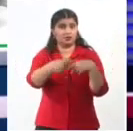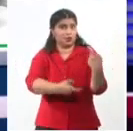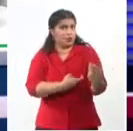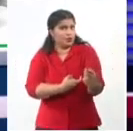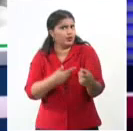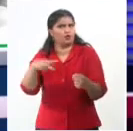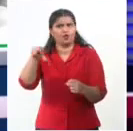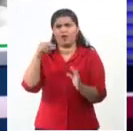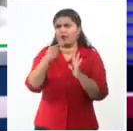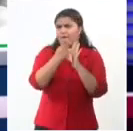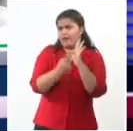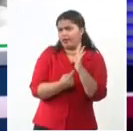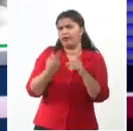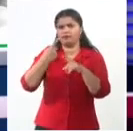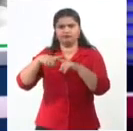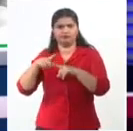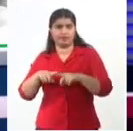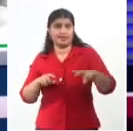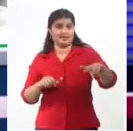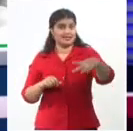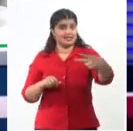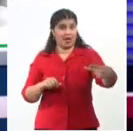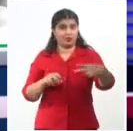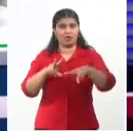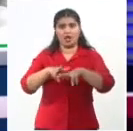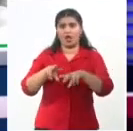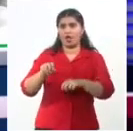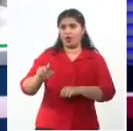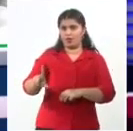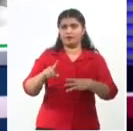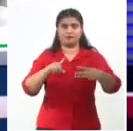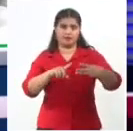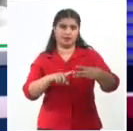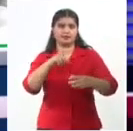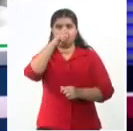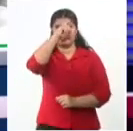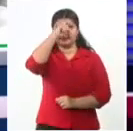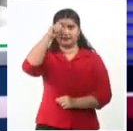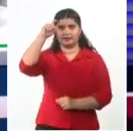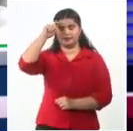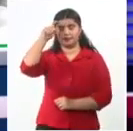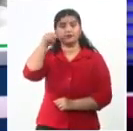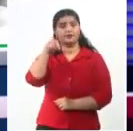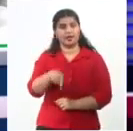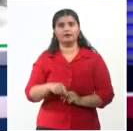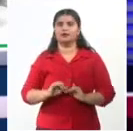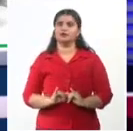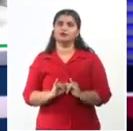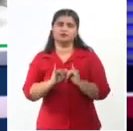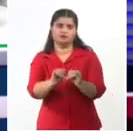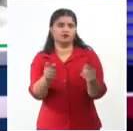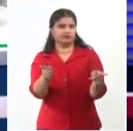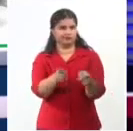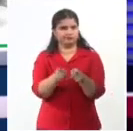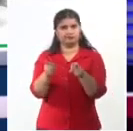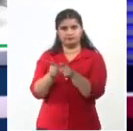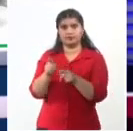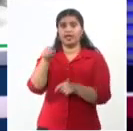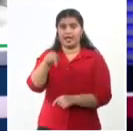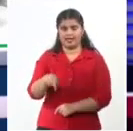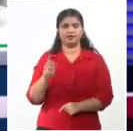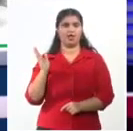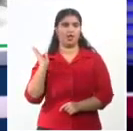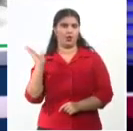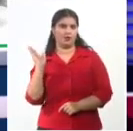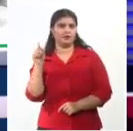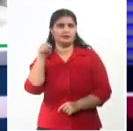de COVID-19, en segundo lugar Holguín y Santi Espíritus. Son los datos que trascienden, reitero, en esta conferencia de